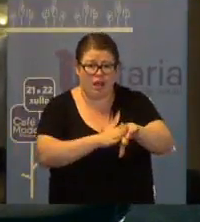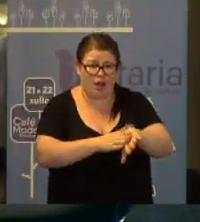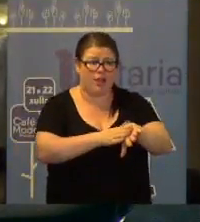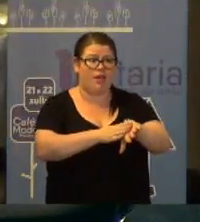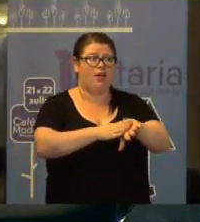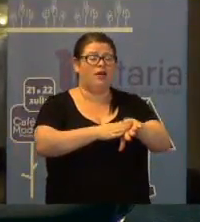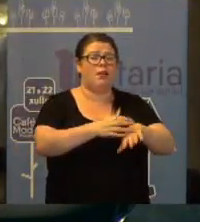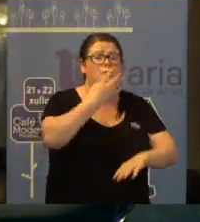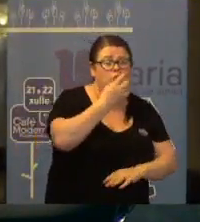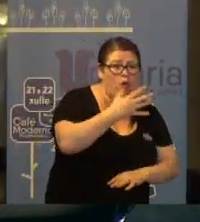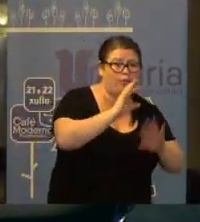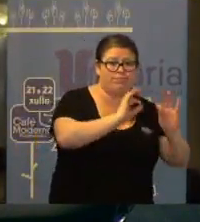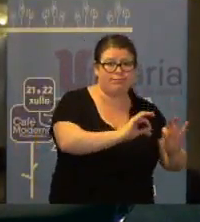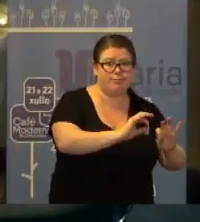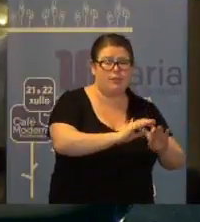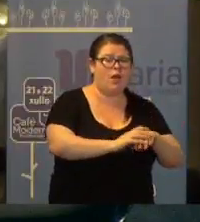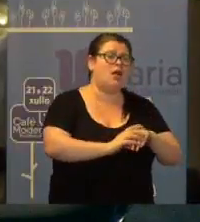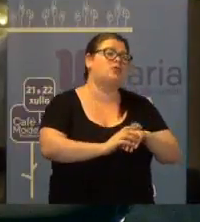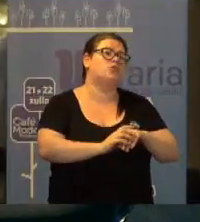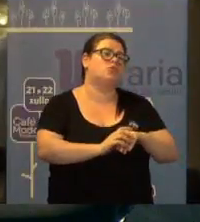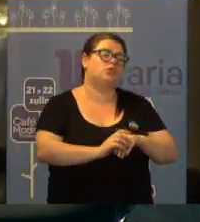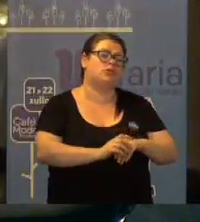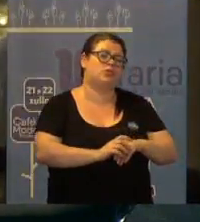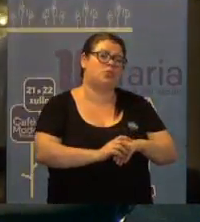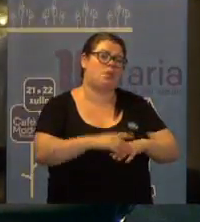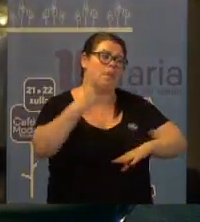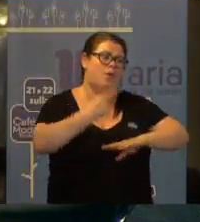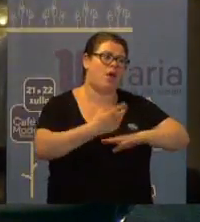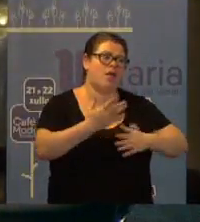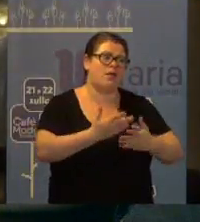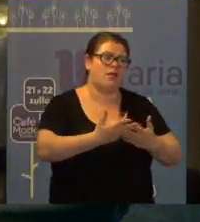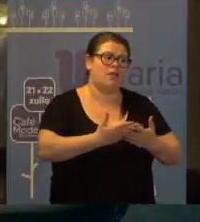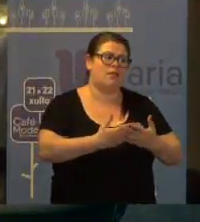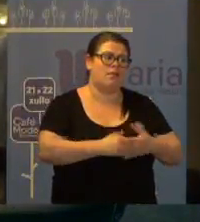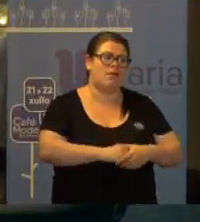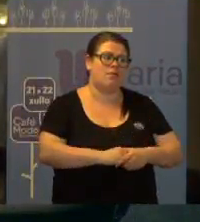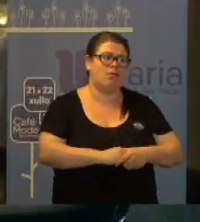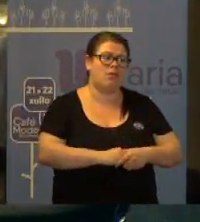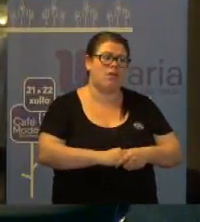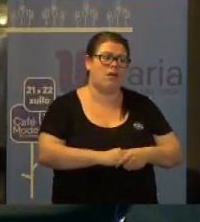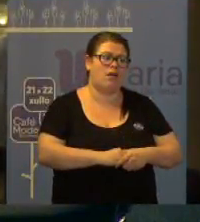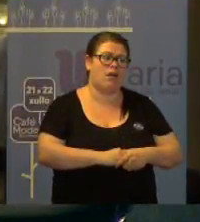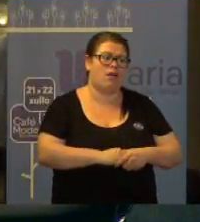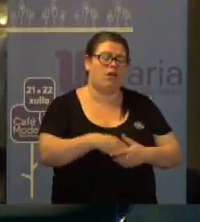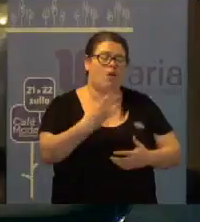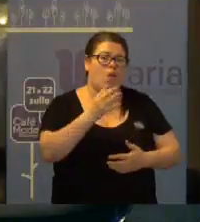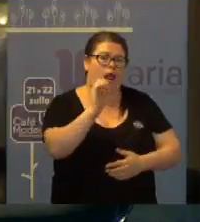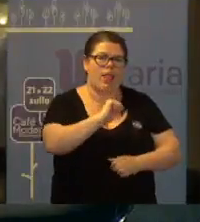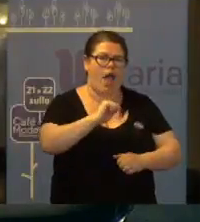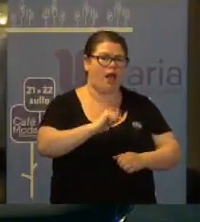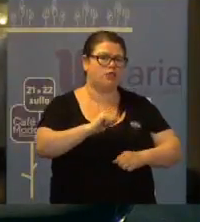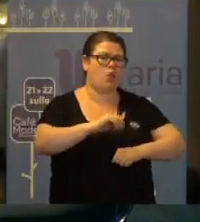se o PSOE, é capaz de gobernar. No Bloque o único que favorece ao final é o PP, que é o que leva gobernando 40 anos este país. Bueno,